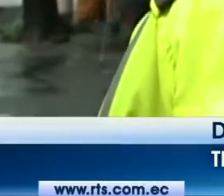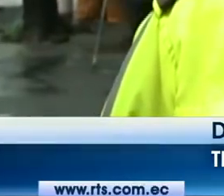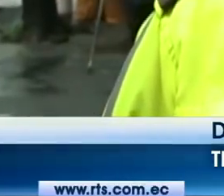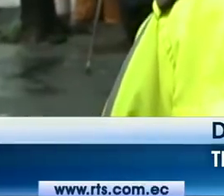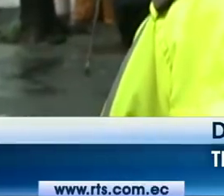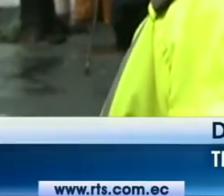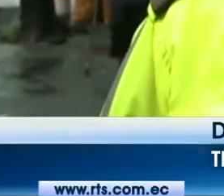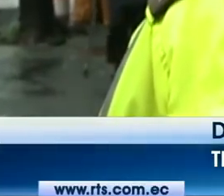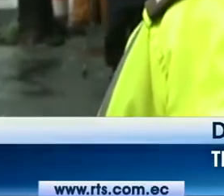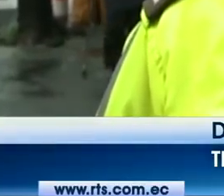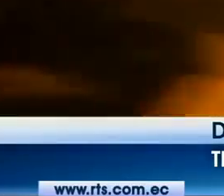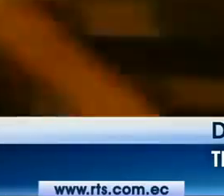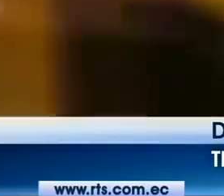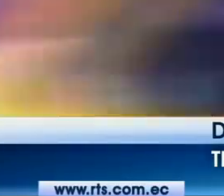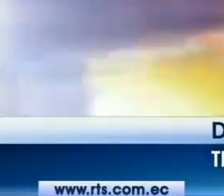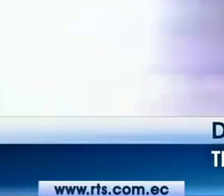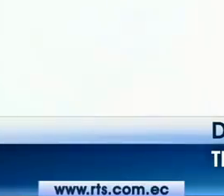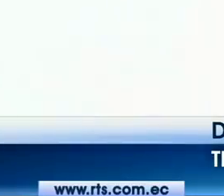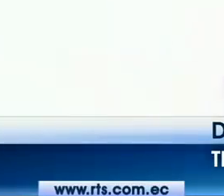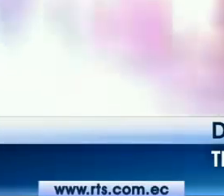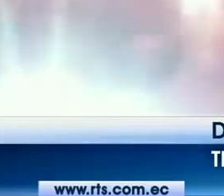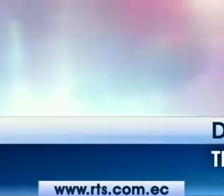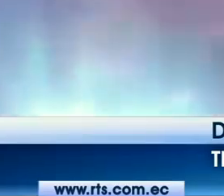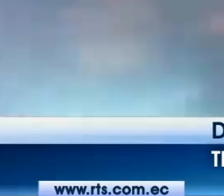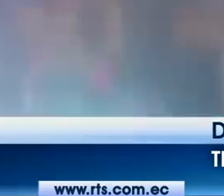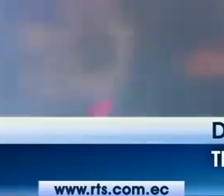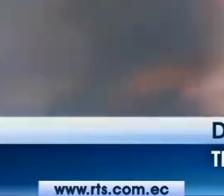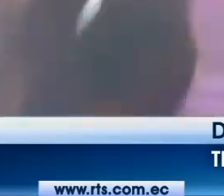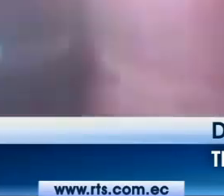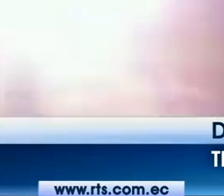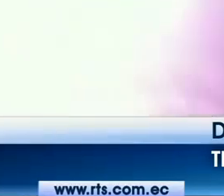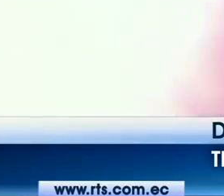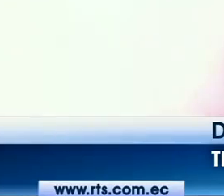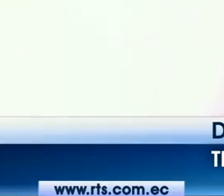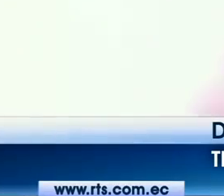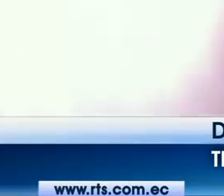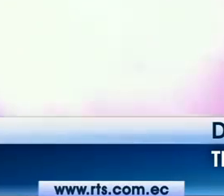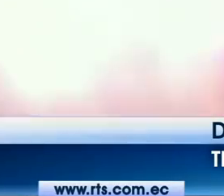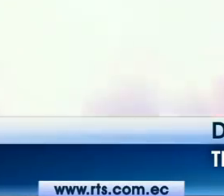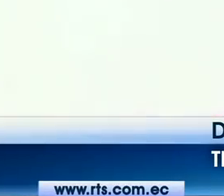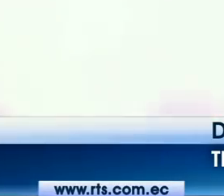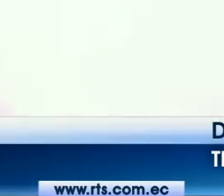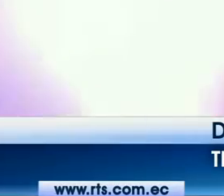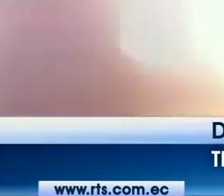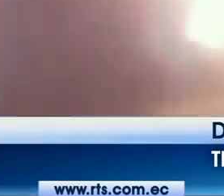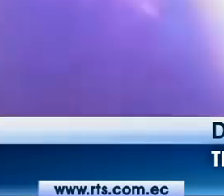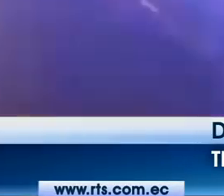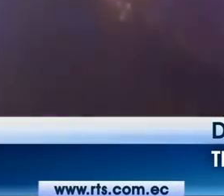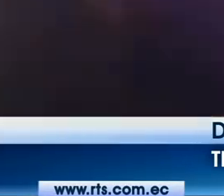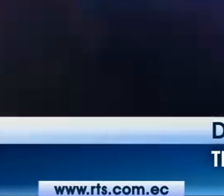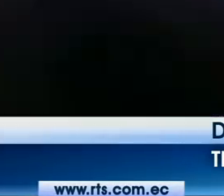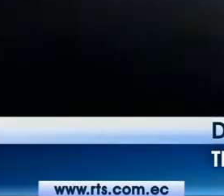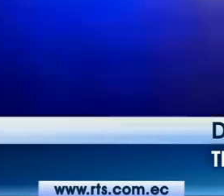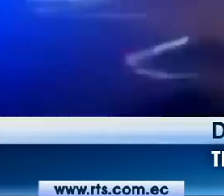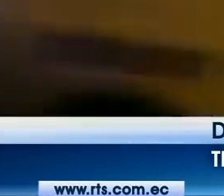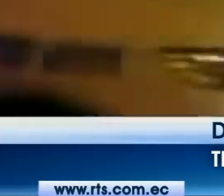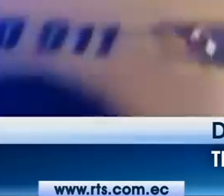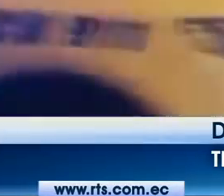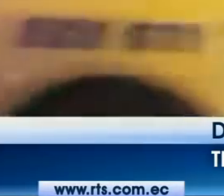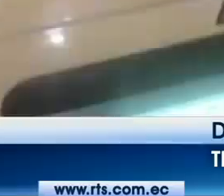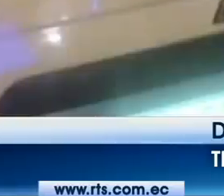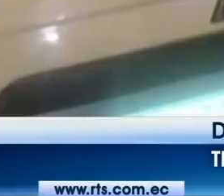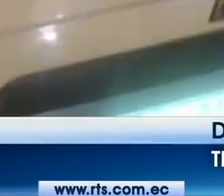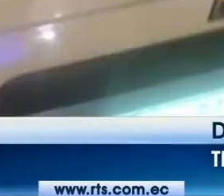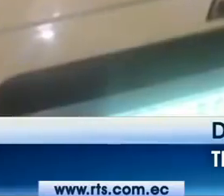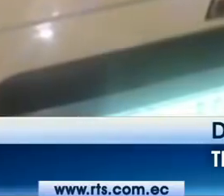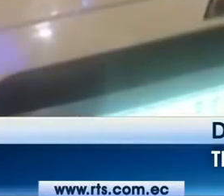a varias personas transeúntes. El automóvil fue ubicado sobre la isla Floriana y San Cristóbal. El patrullero le dio la orden de parar la